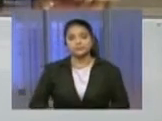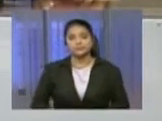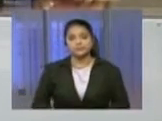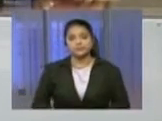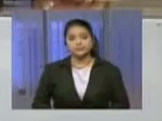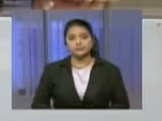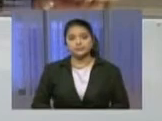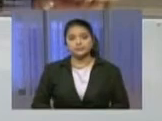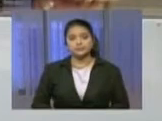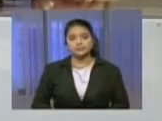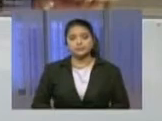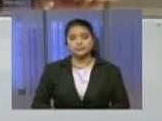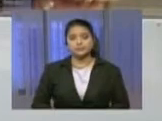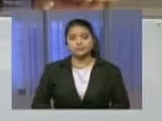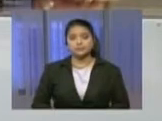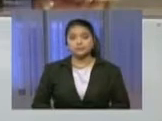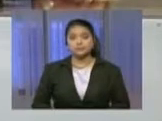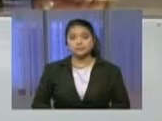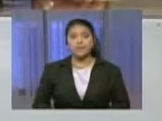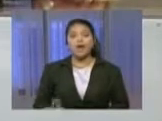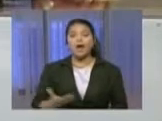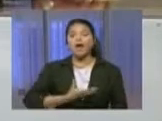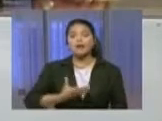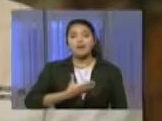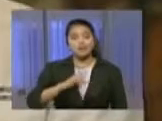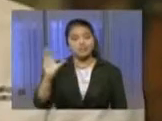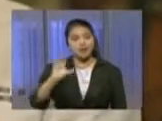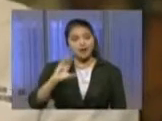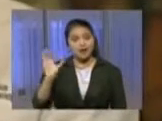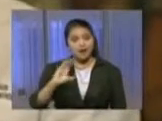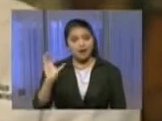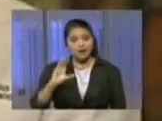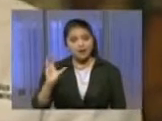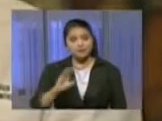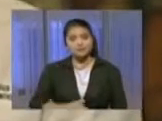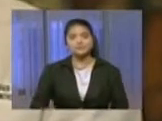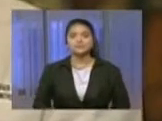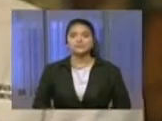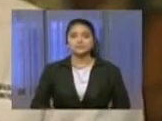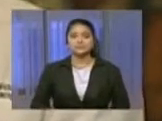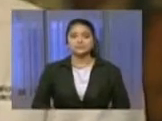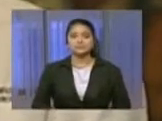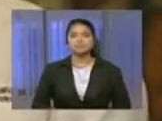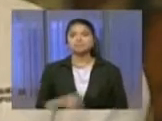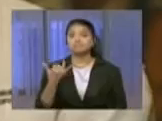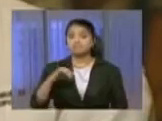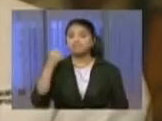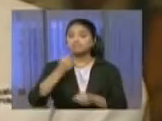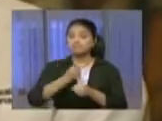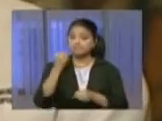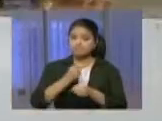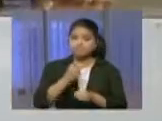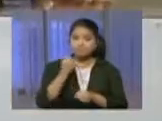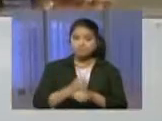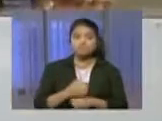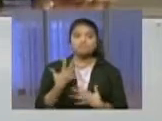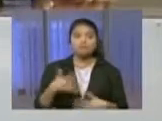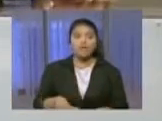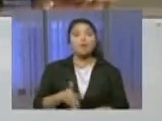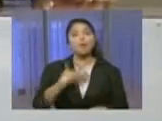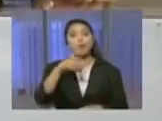Rodríguez de Caracas que tiene la tarea de